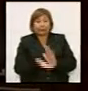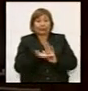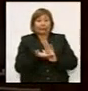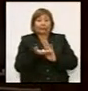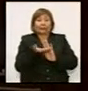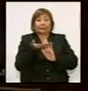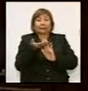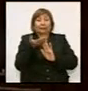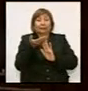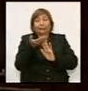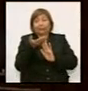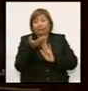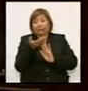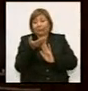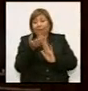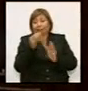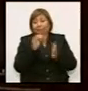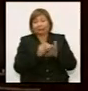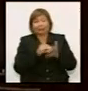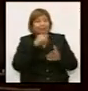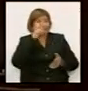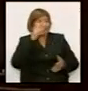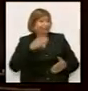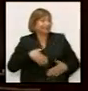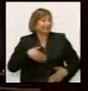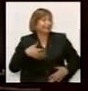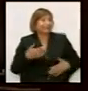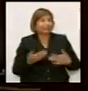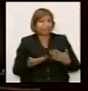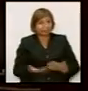llegamos, más vulnerables somos.